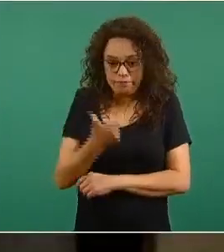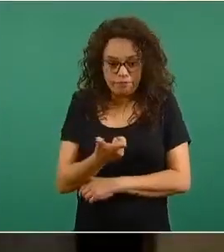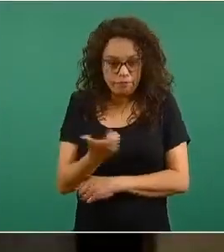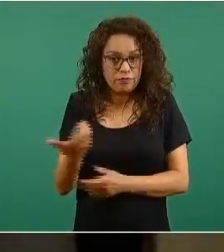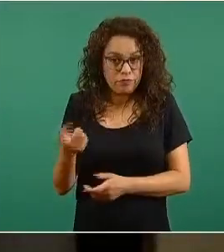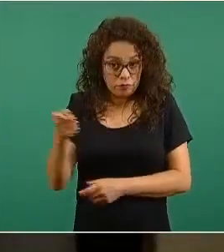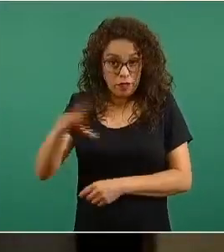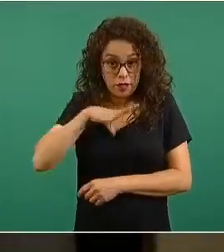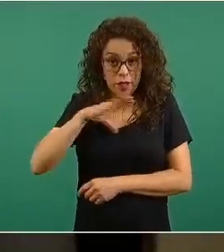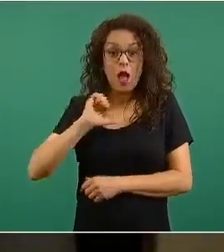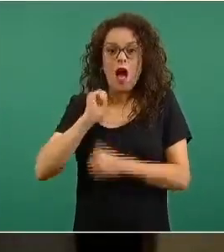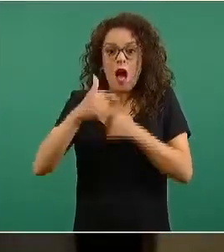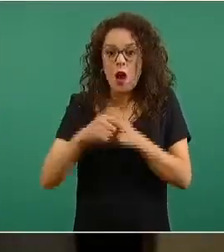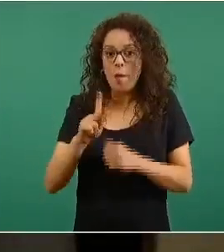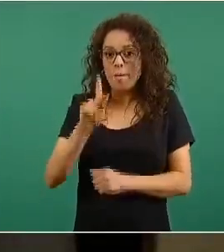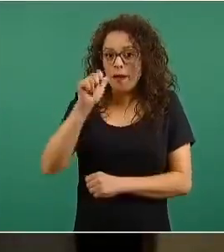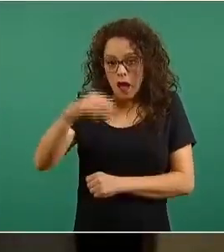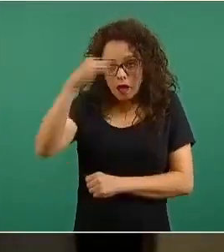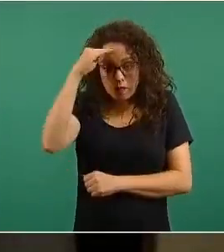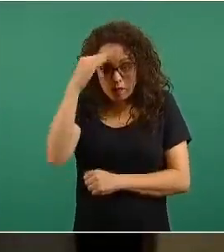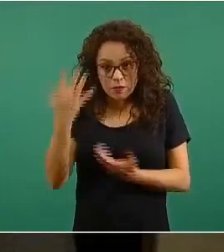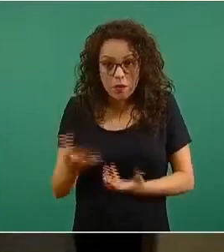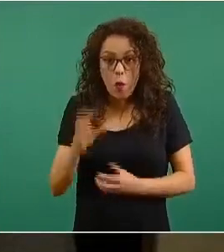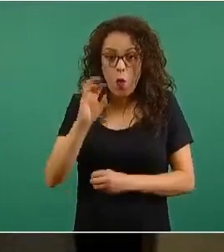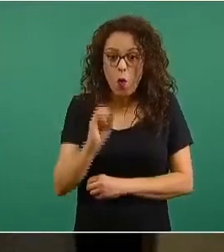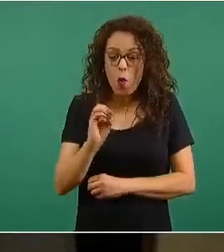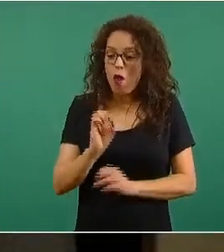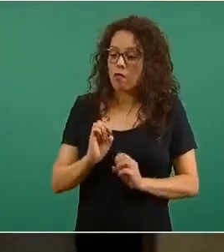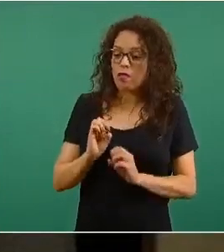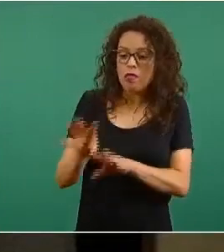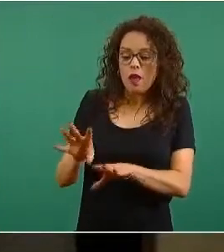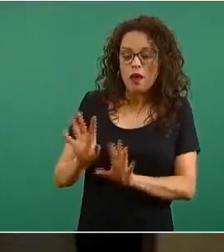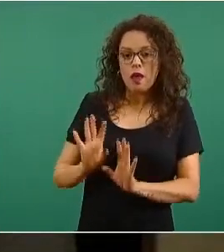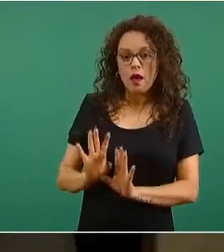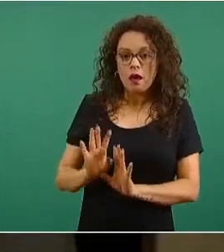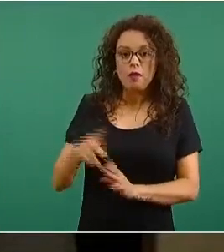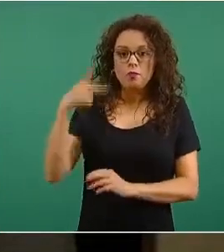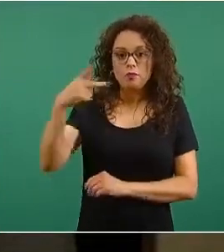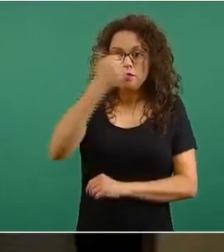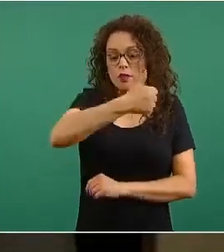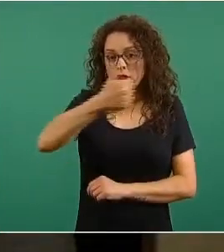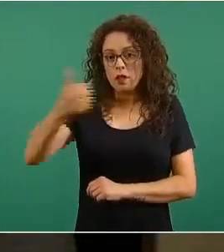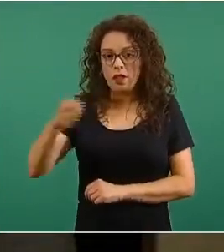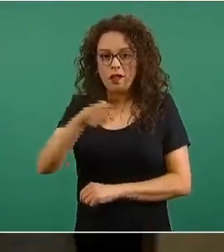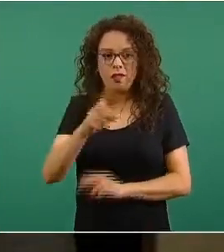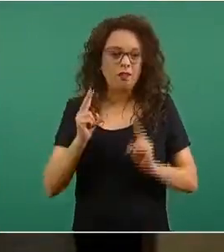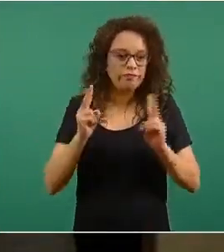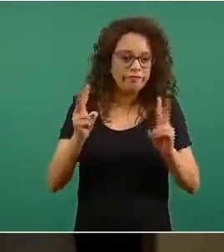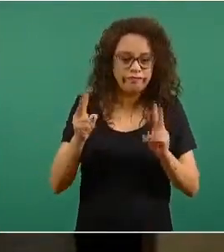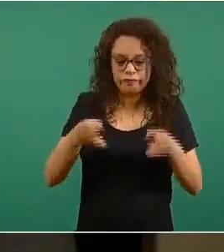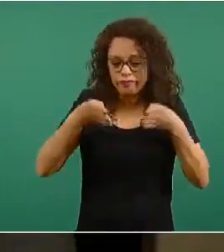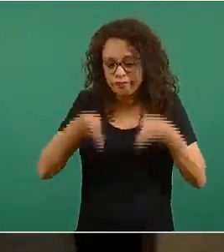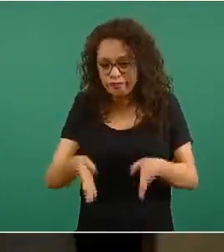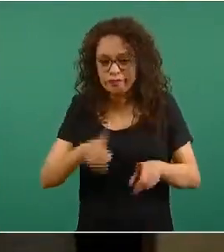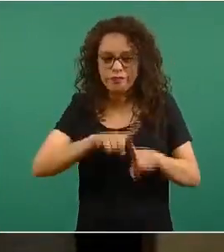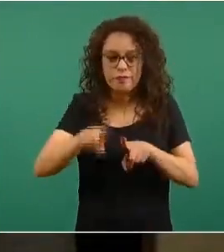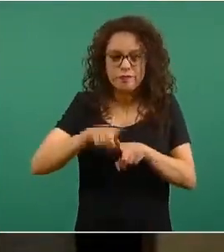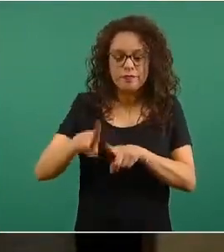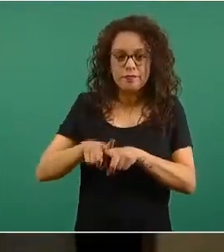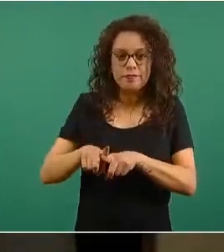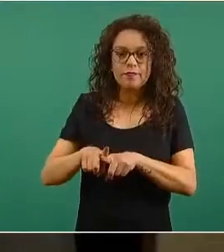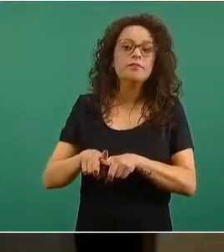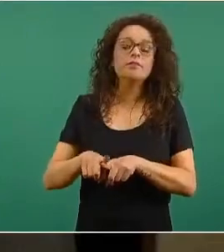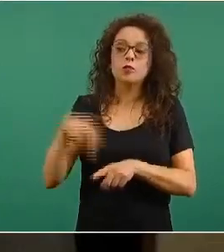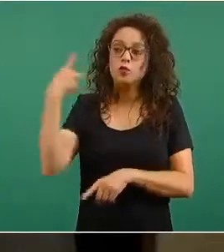pensado en algo o si se va a dejar que las propias funerarias, que los propios servicios fúnebres tomen